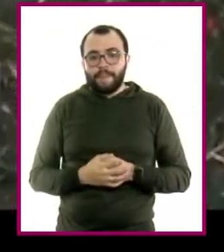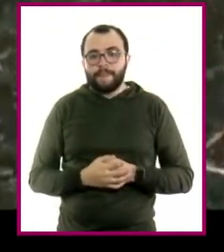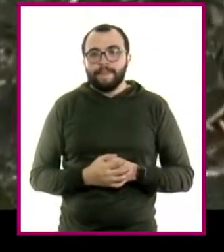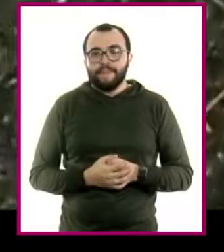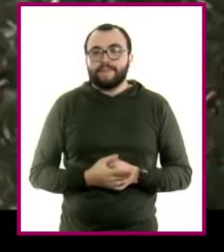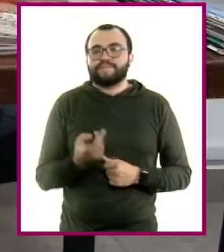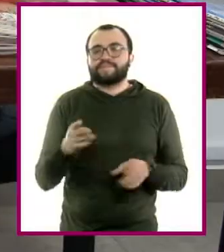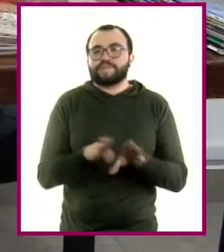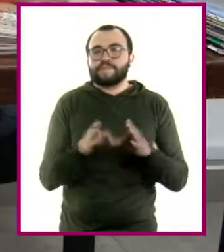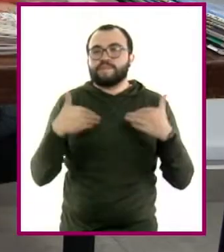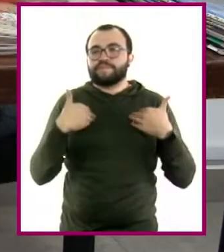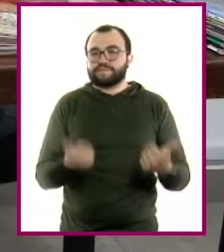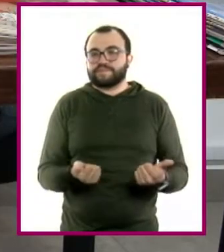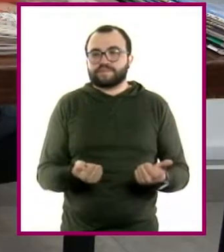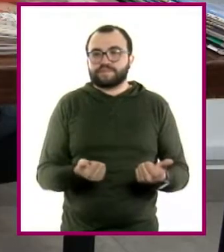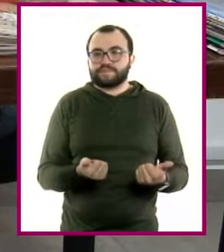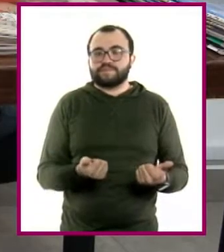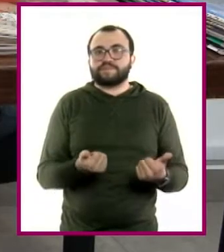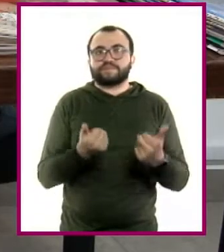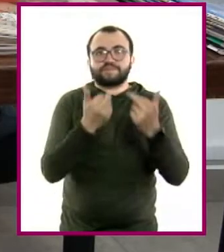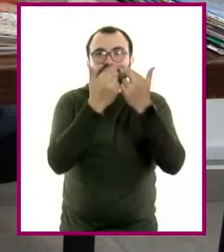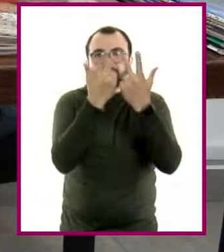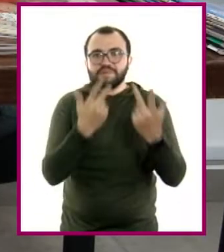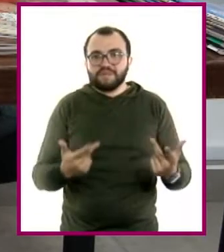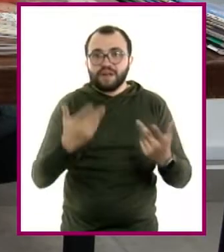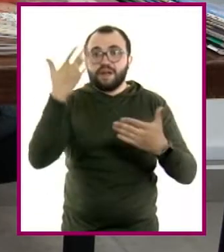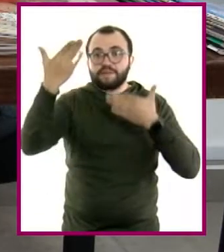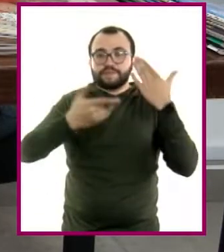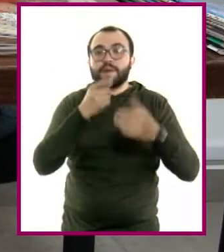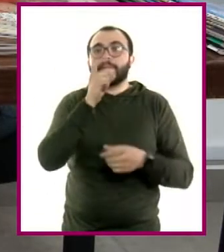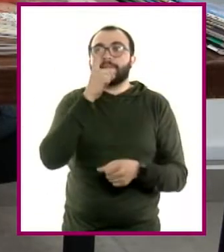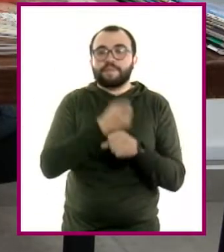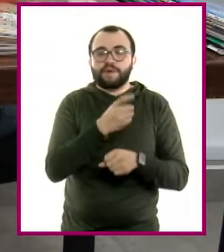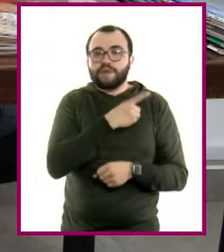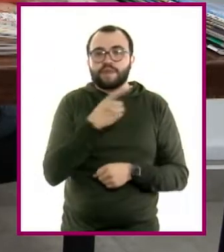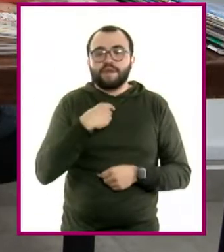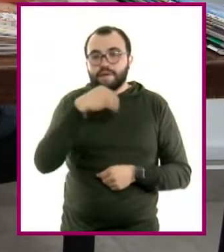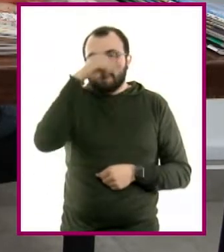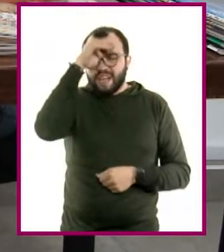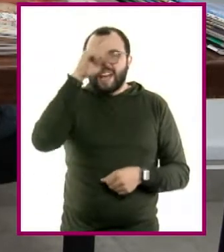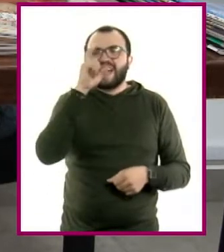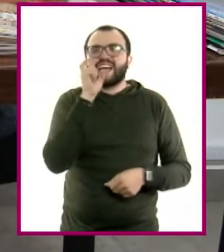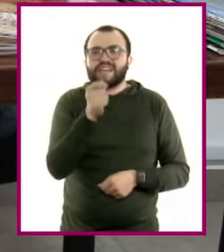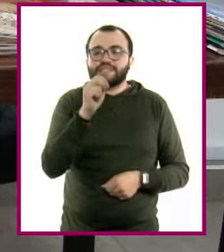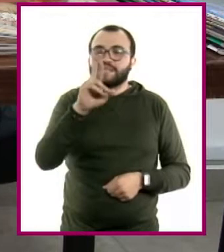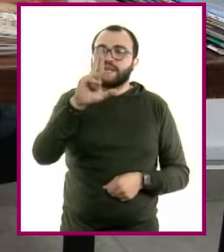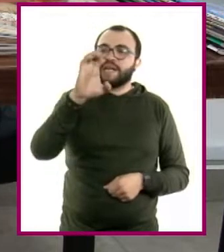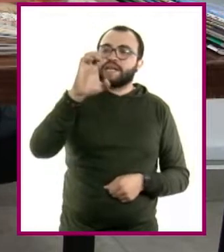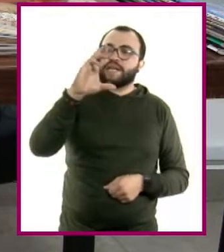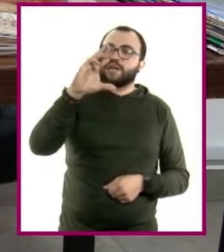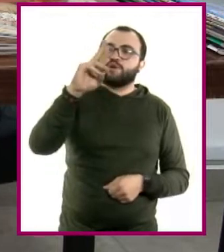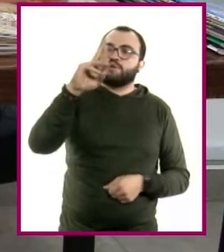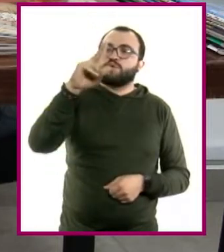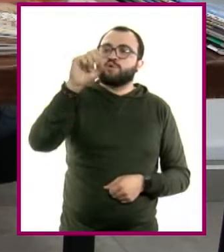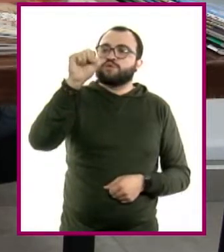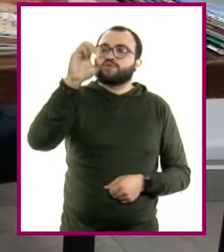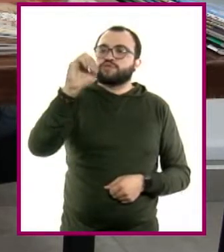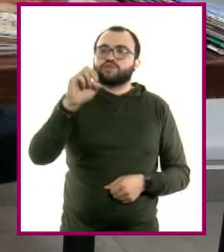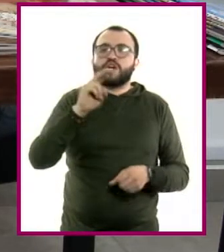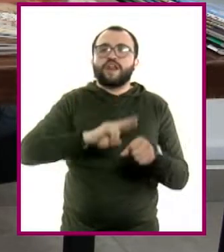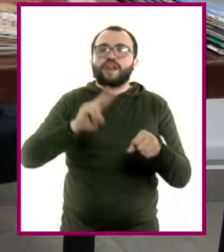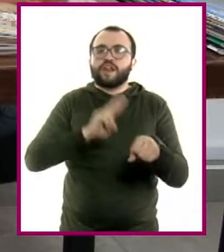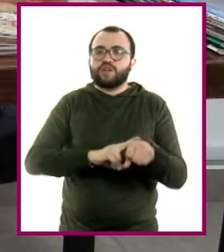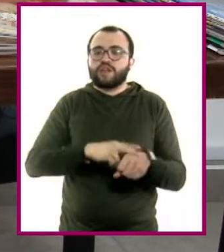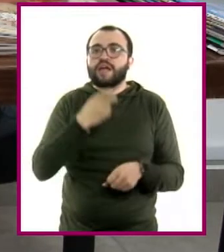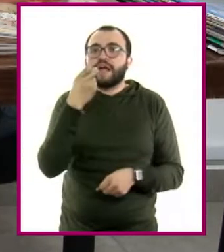Para entender el deterioro ambiental, primero hay que analizar qué son los recursos naturales. Te puedo decir, Fer, que son aquellos elementos